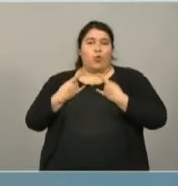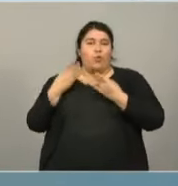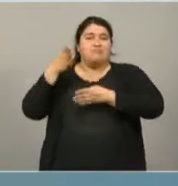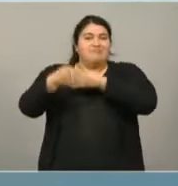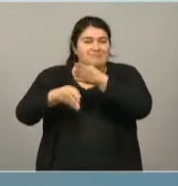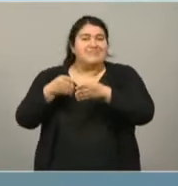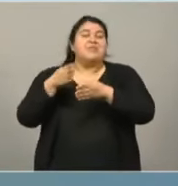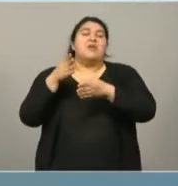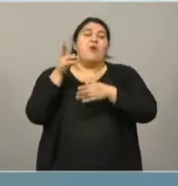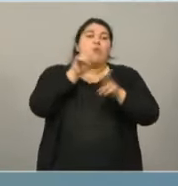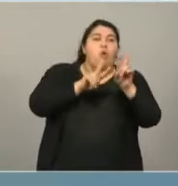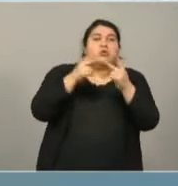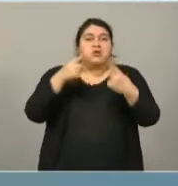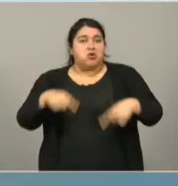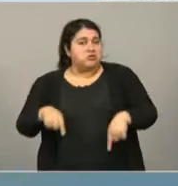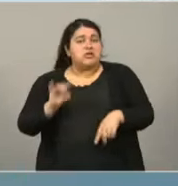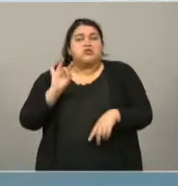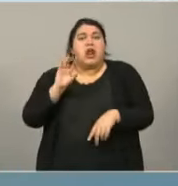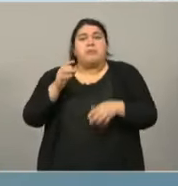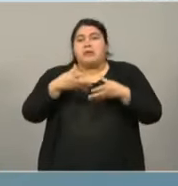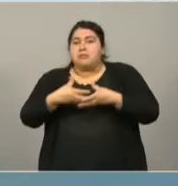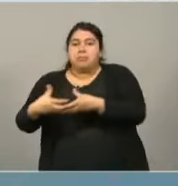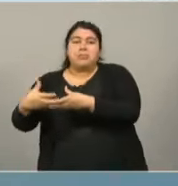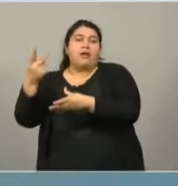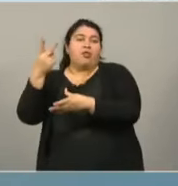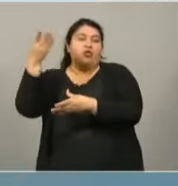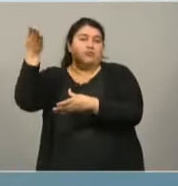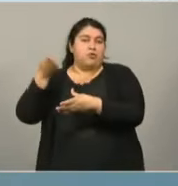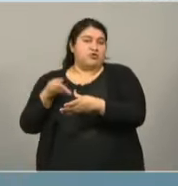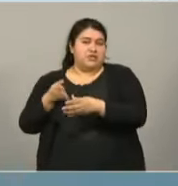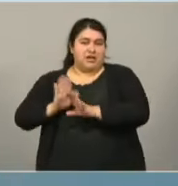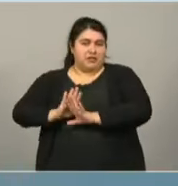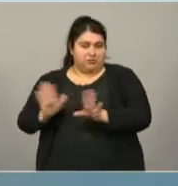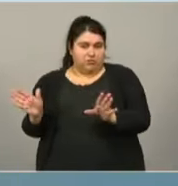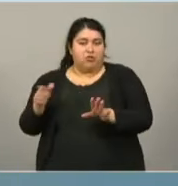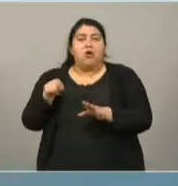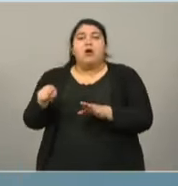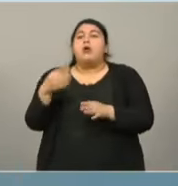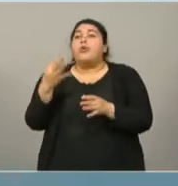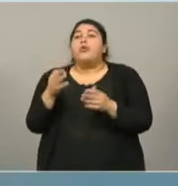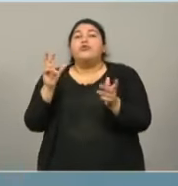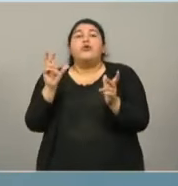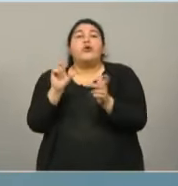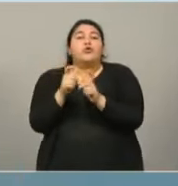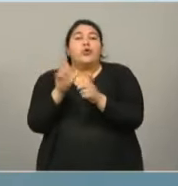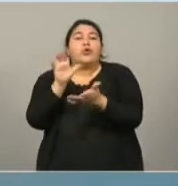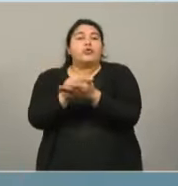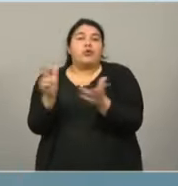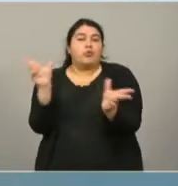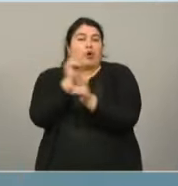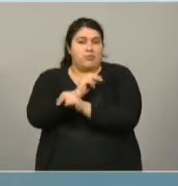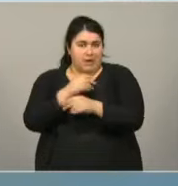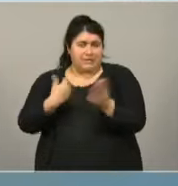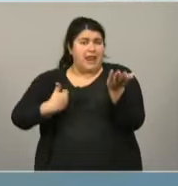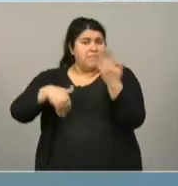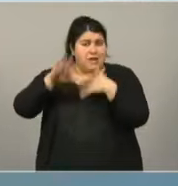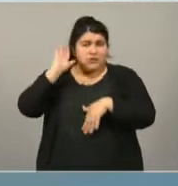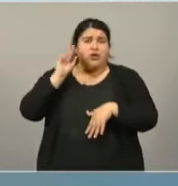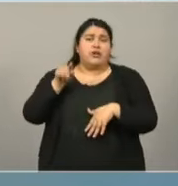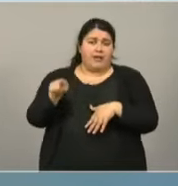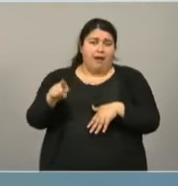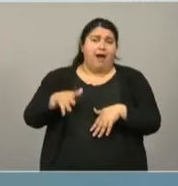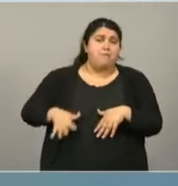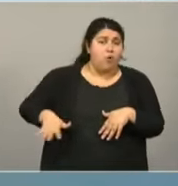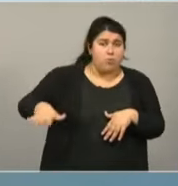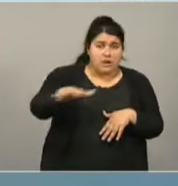eh solamente el 2% es porque consideran que no había turnos disponibles es decir la norme mayoría de la